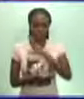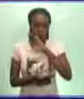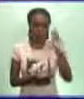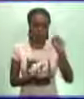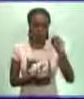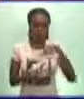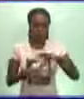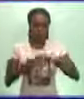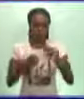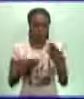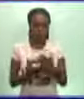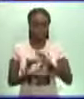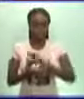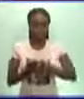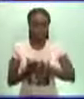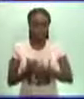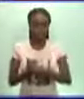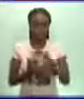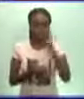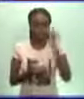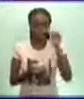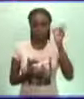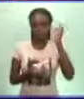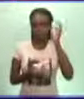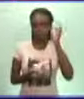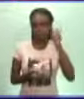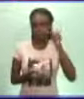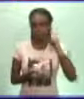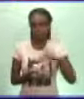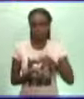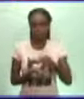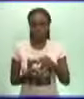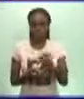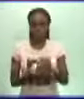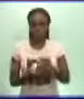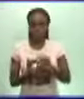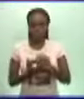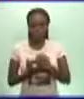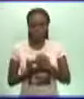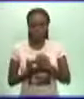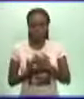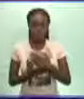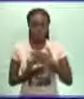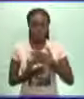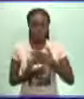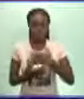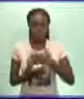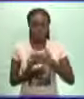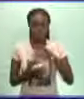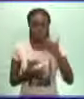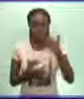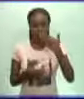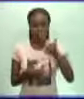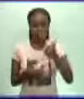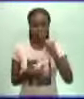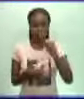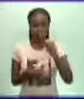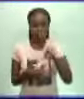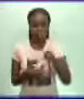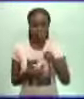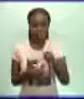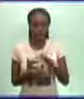mis compañeros y compañeras de esta dirección que hicieron posible mi promoción a este organismo y tener